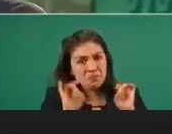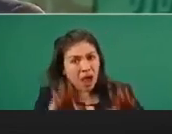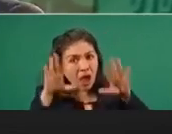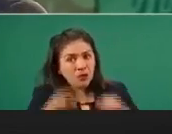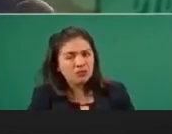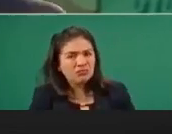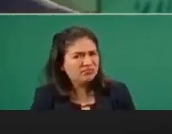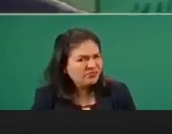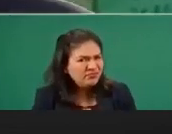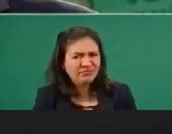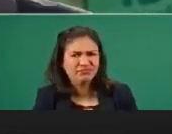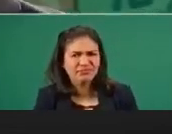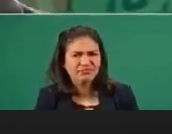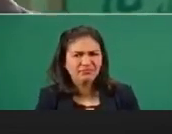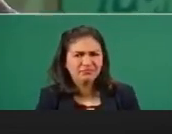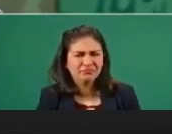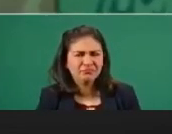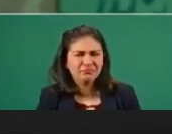pero no la